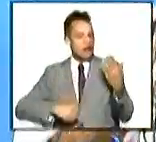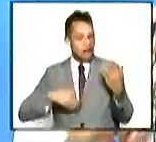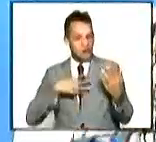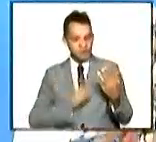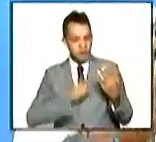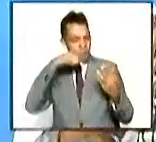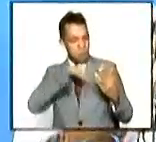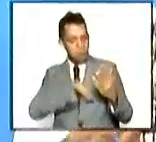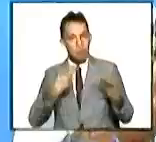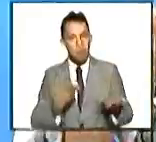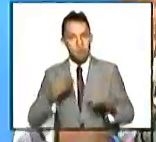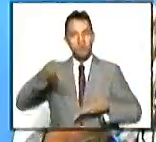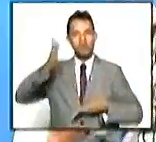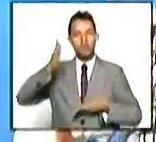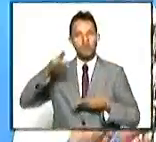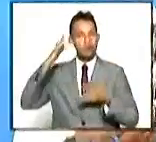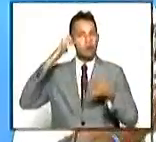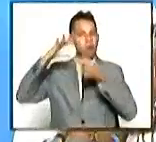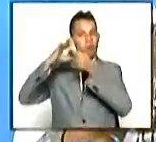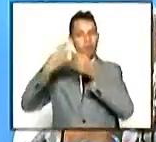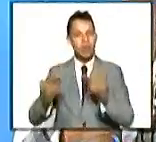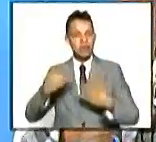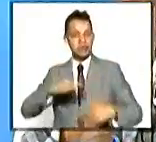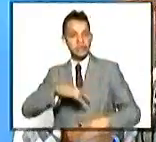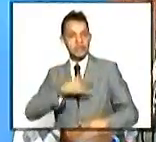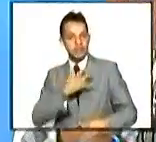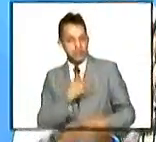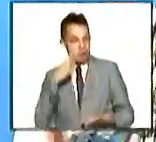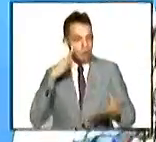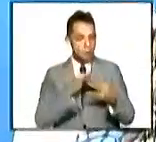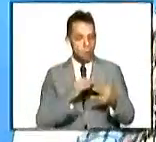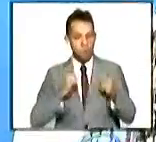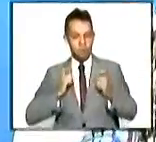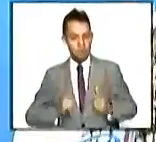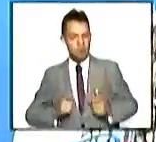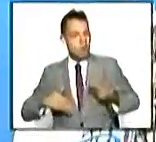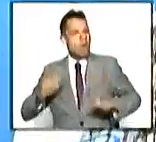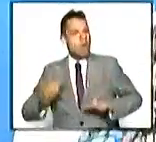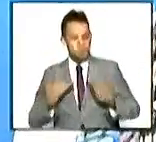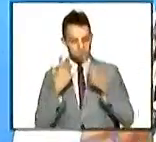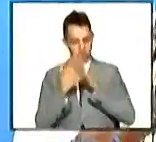la conciencia del alma, del espíritu, de la parte física,